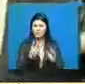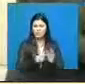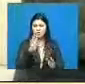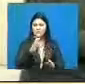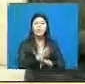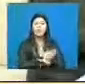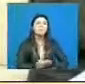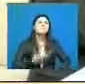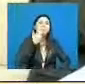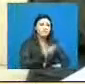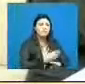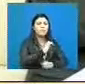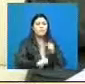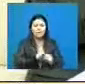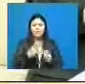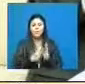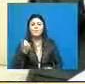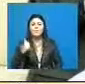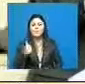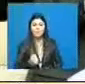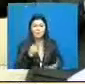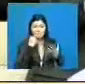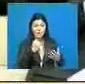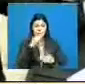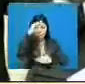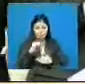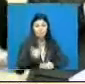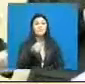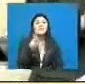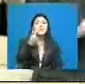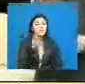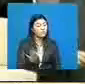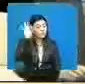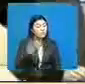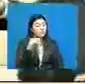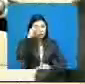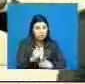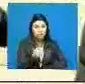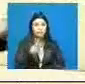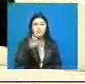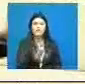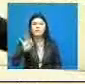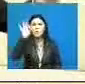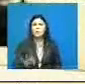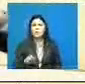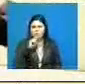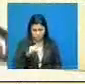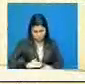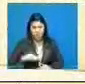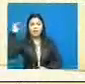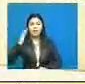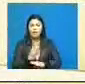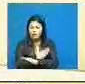presentó para el 2010 un presupuesto con una reducción de inversión del 17%, mucha más alta esa reducción de la que usted